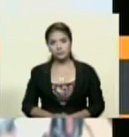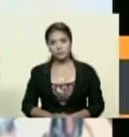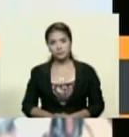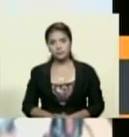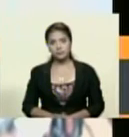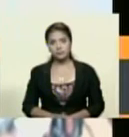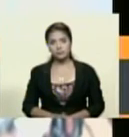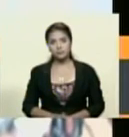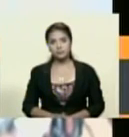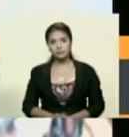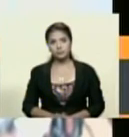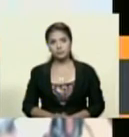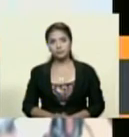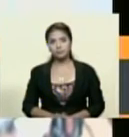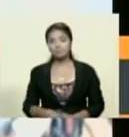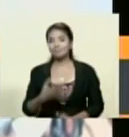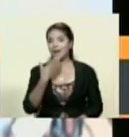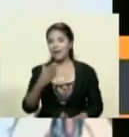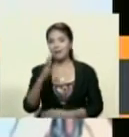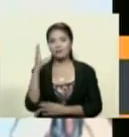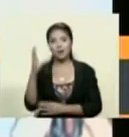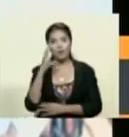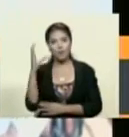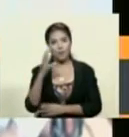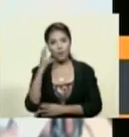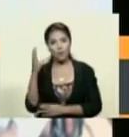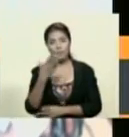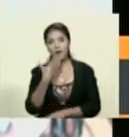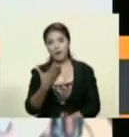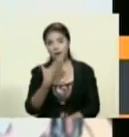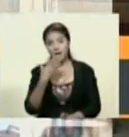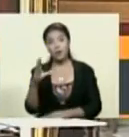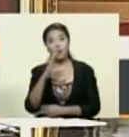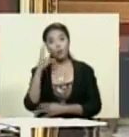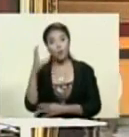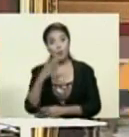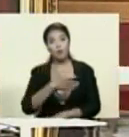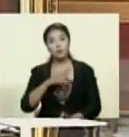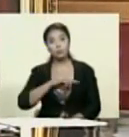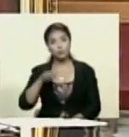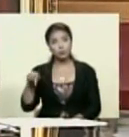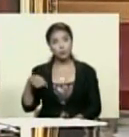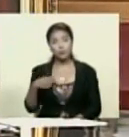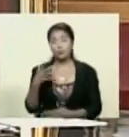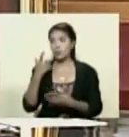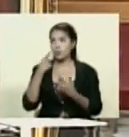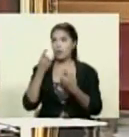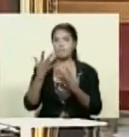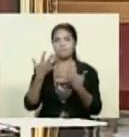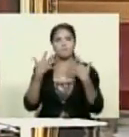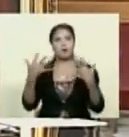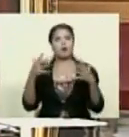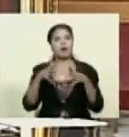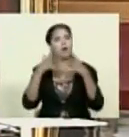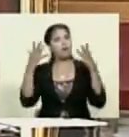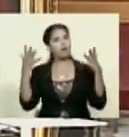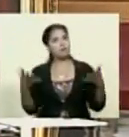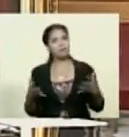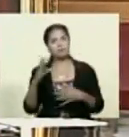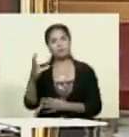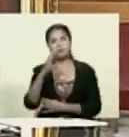marcelo gracias colombia colombia a nosotros nos suena grandes colombia